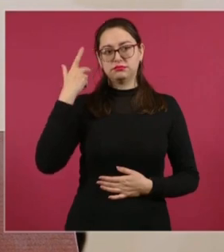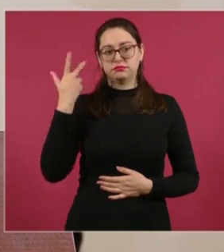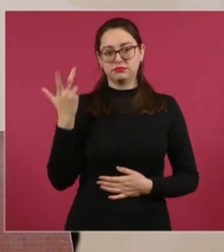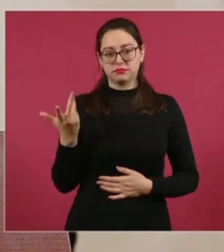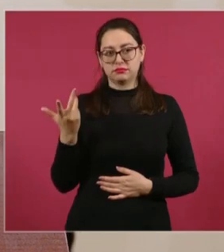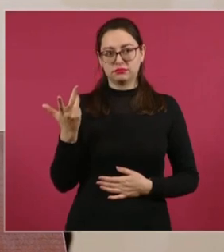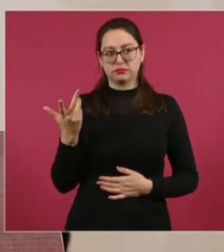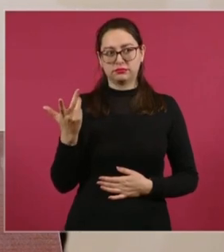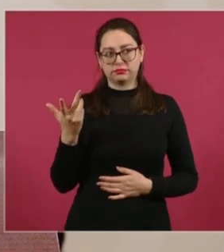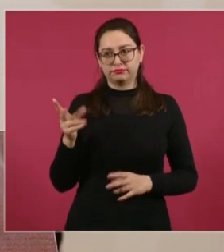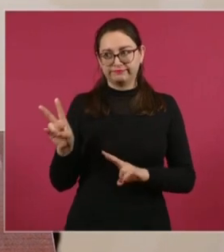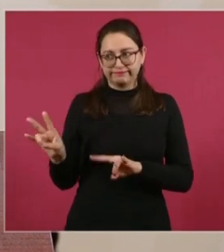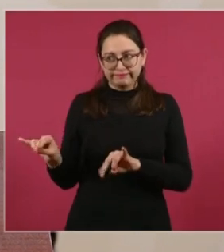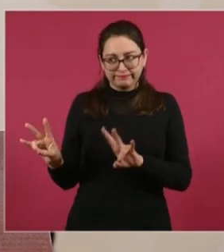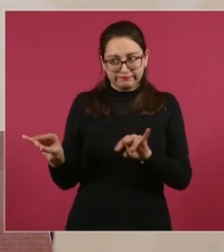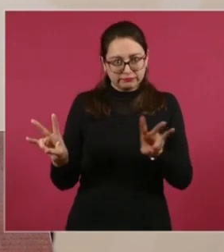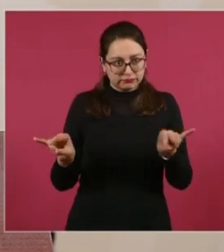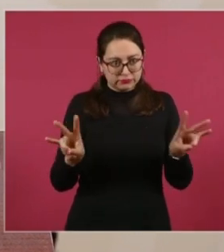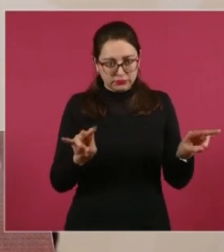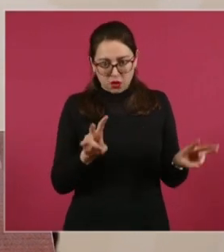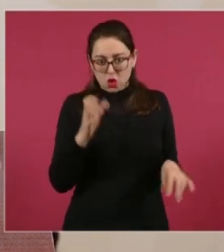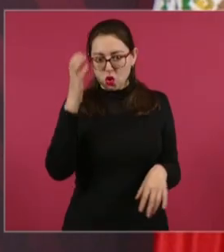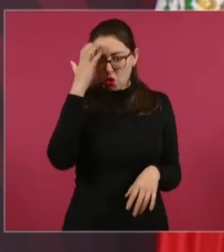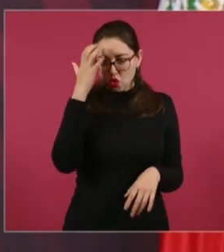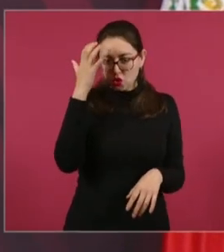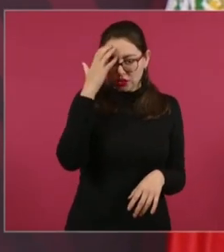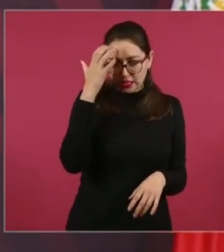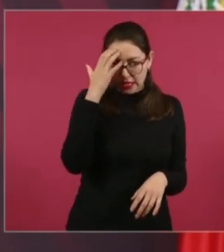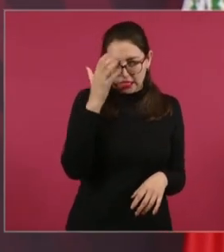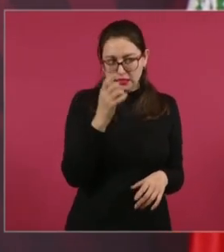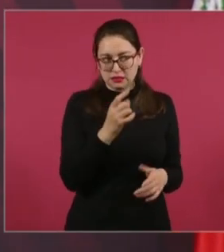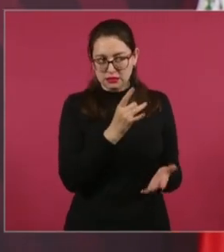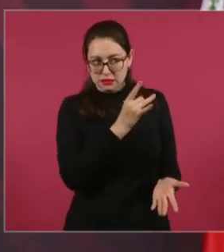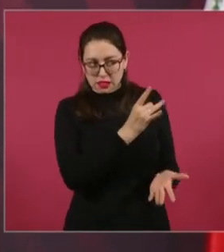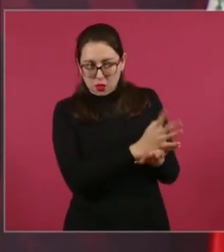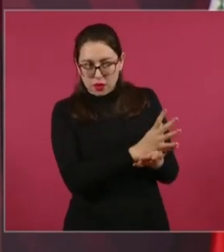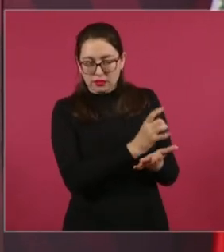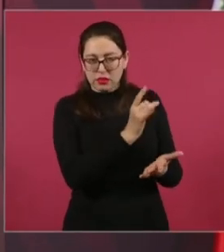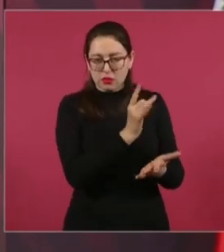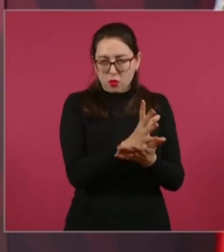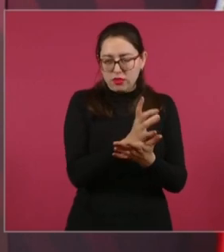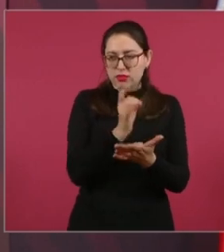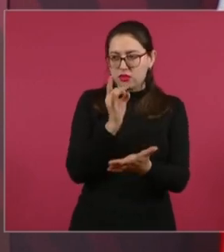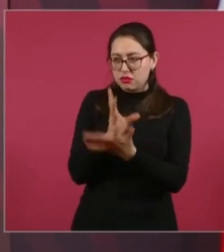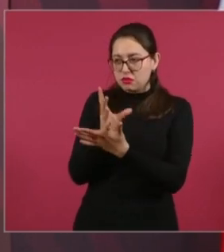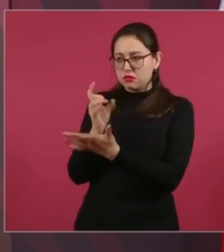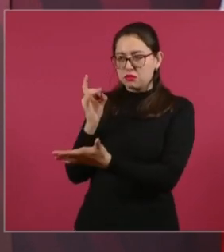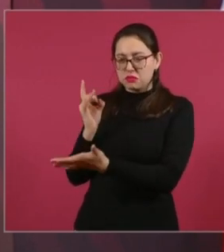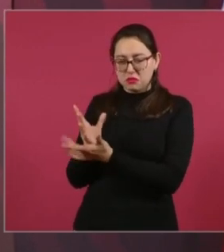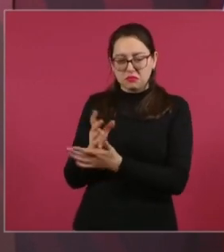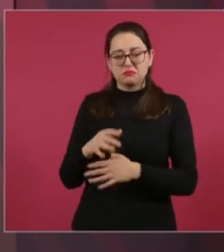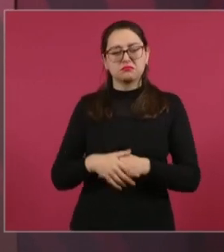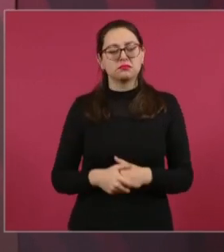una percepción de las cosas, saber de lo que puede pasar. Entonces, le comenté